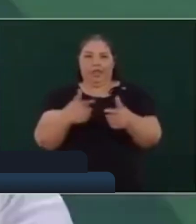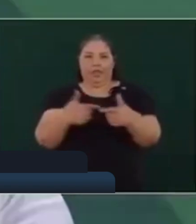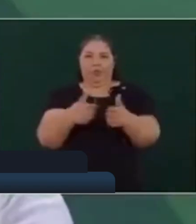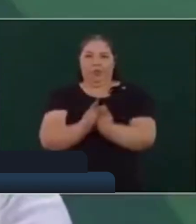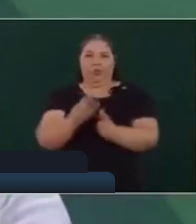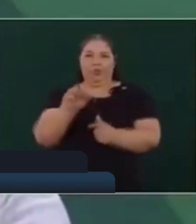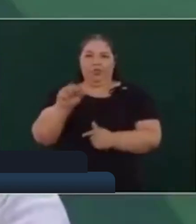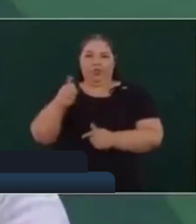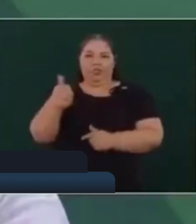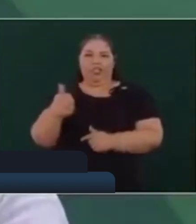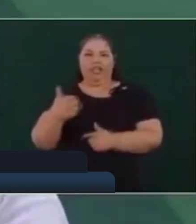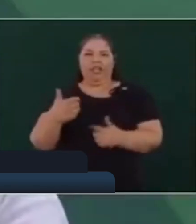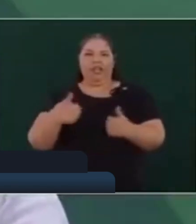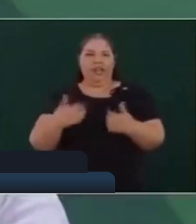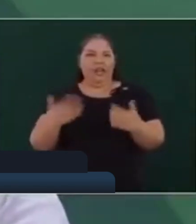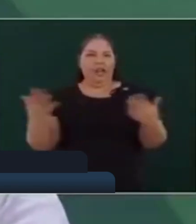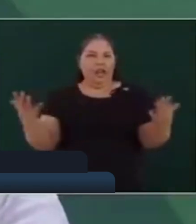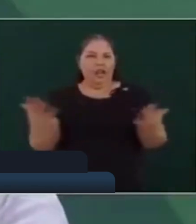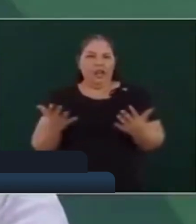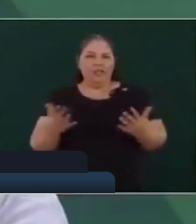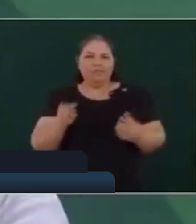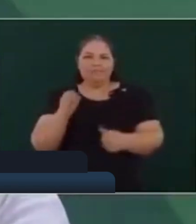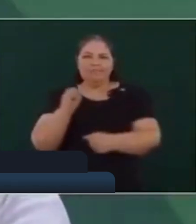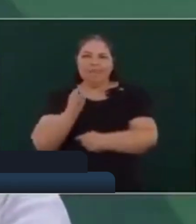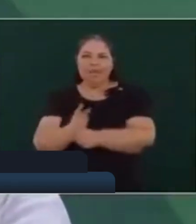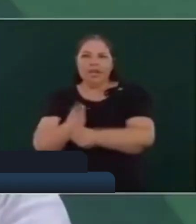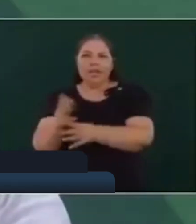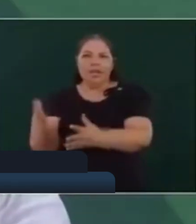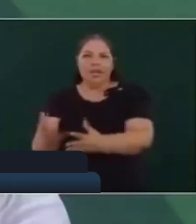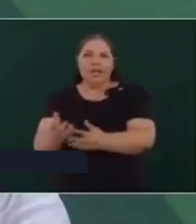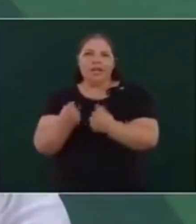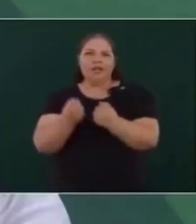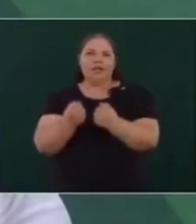conflicto no estaba relacionado con disputas internas en el cártel de Sinaloa